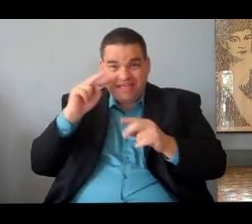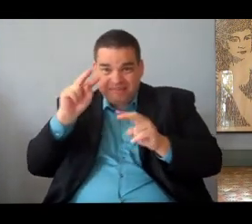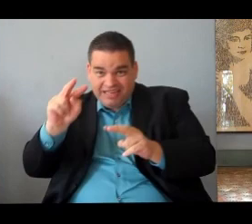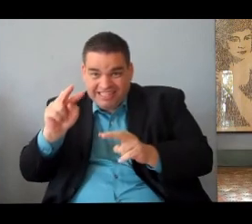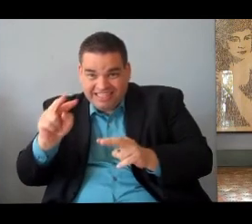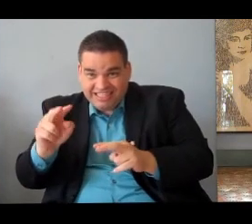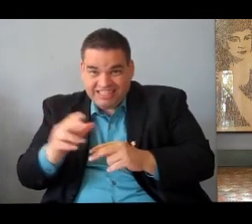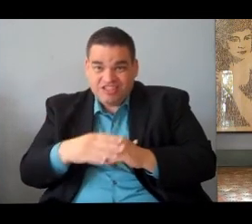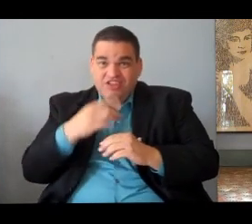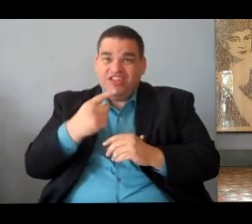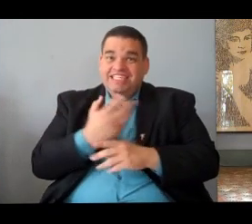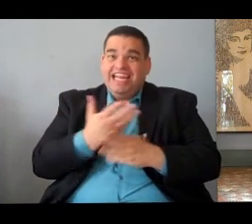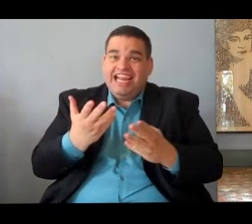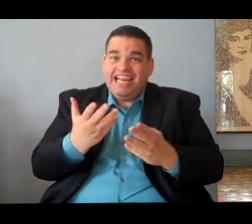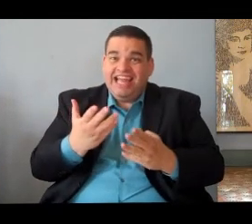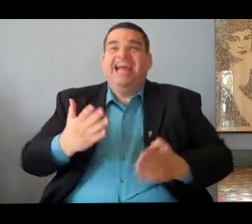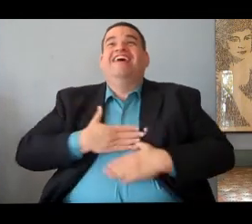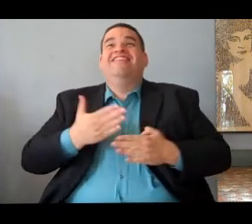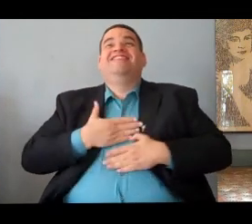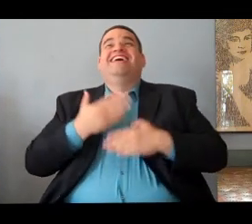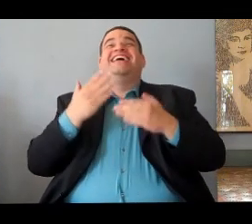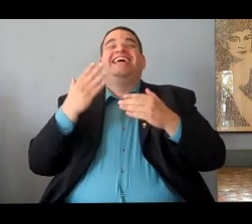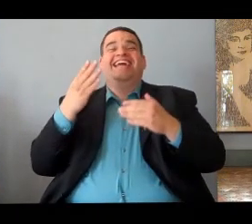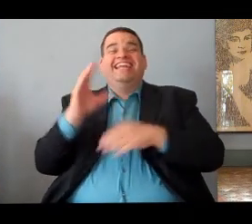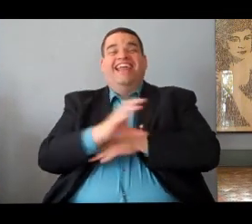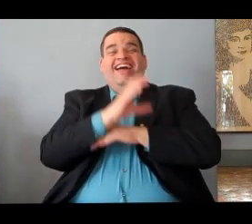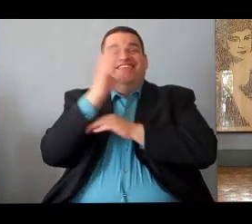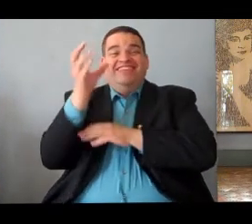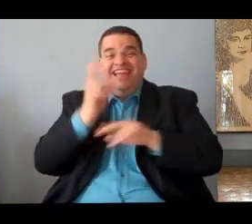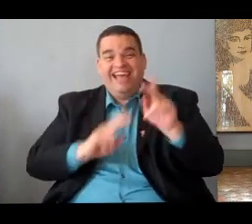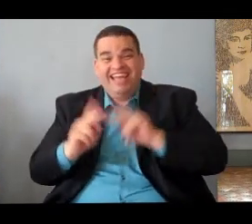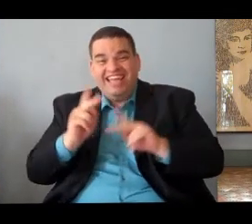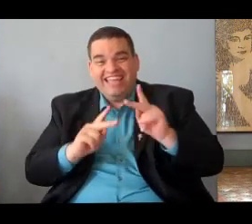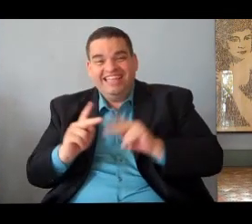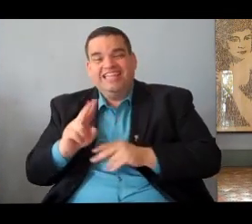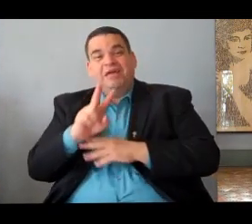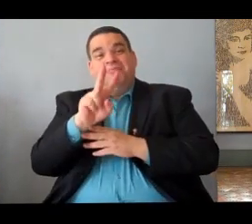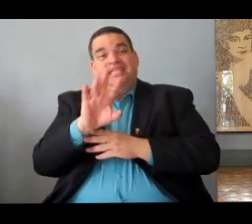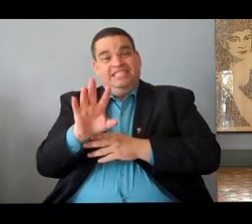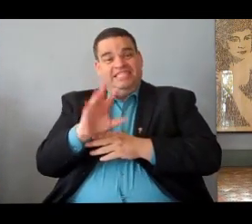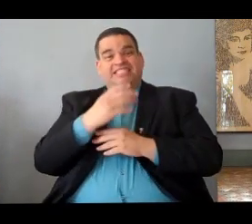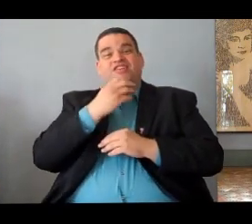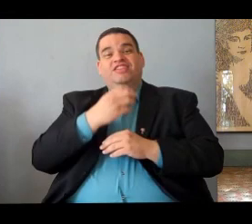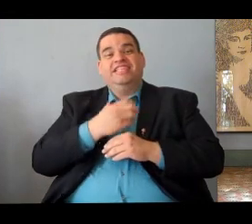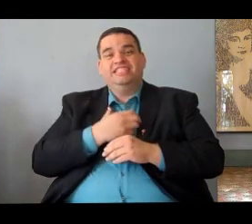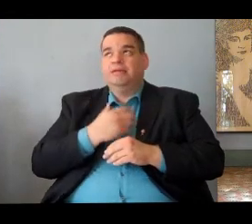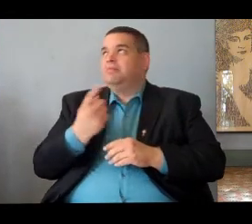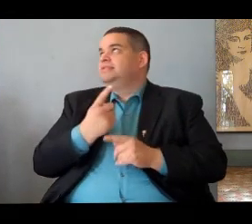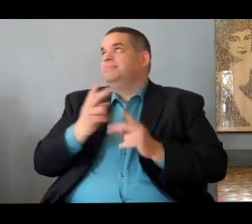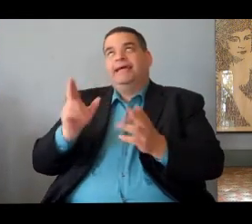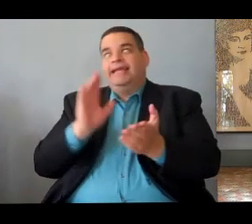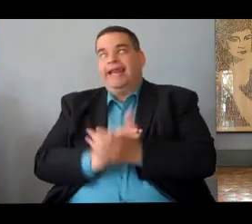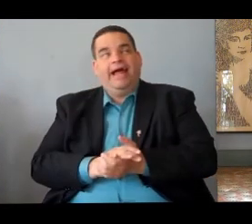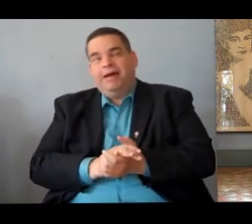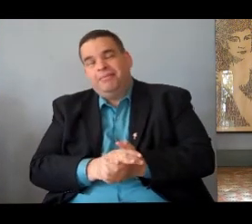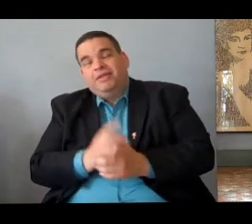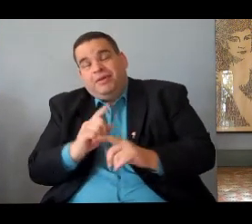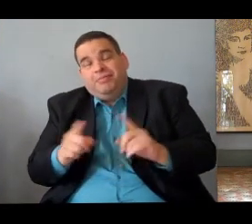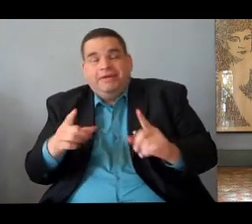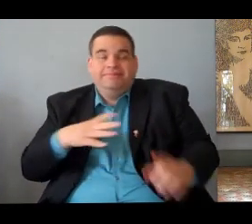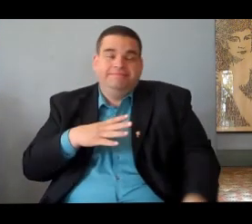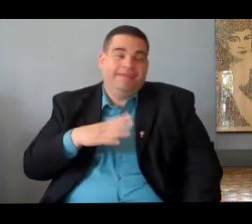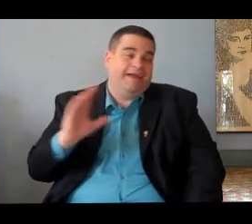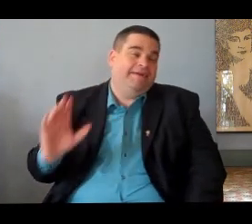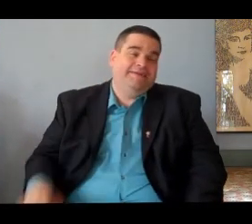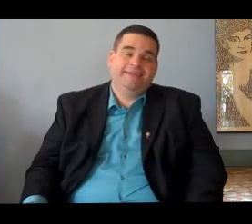allá. Quiero decir algo. ¿Qué? ¡Feliz Navidad, gente! Siempre, 25 de diciembre. Se nos adelanta siempre. Sí, pues. Sí, pero está bien. ¿Quién